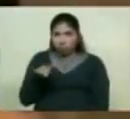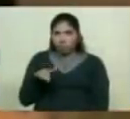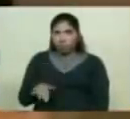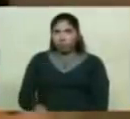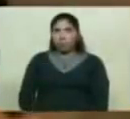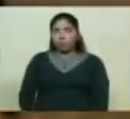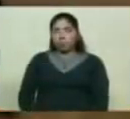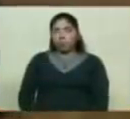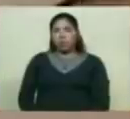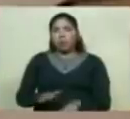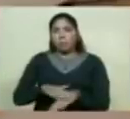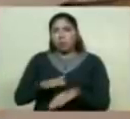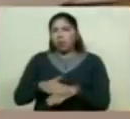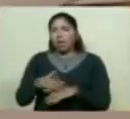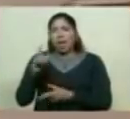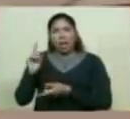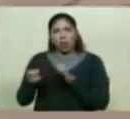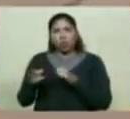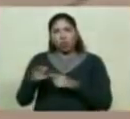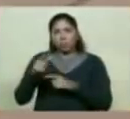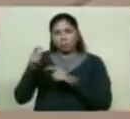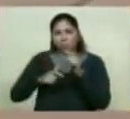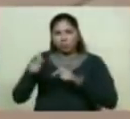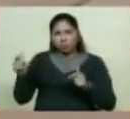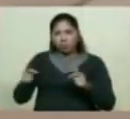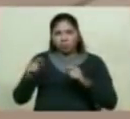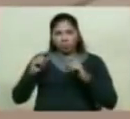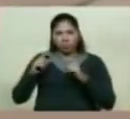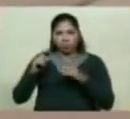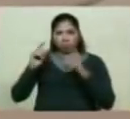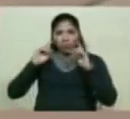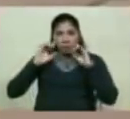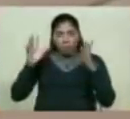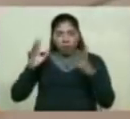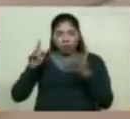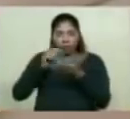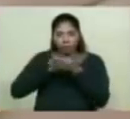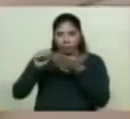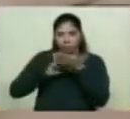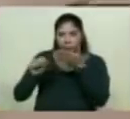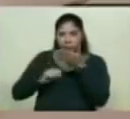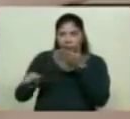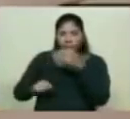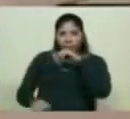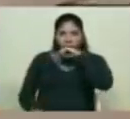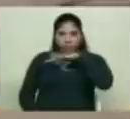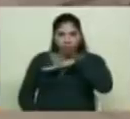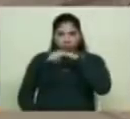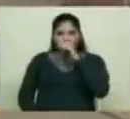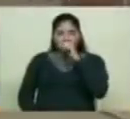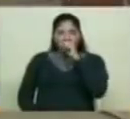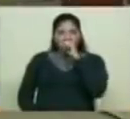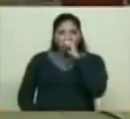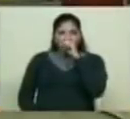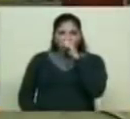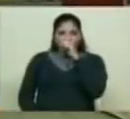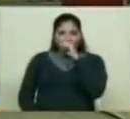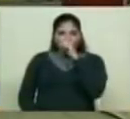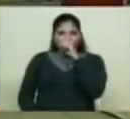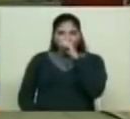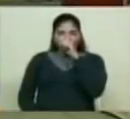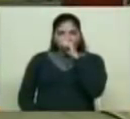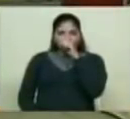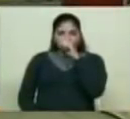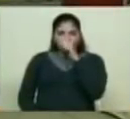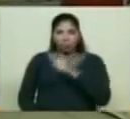historiadores sagrados entre comillas de la cuarta república lo criticaban cuando